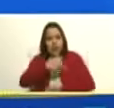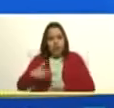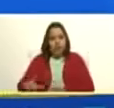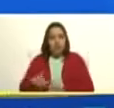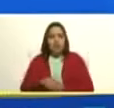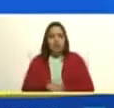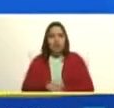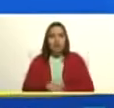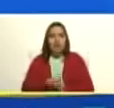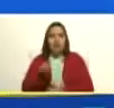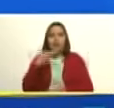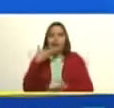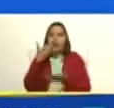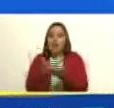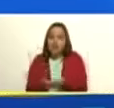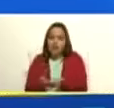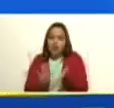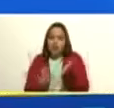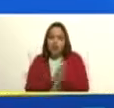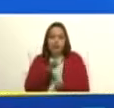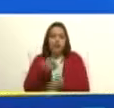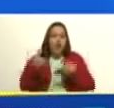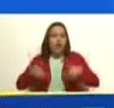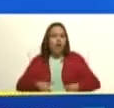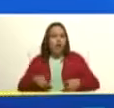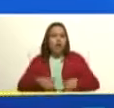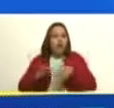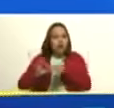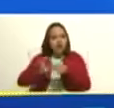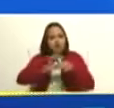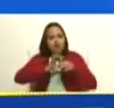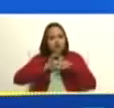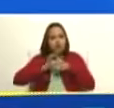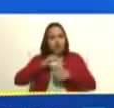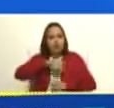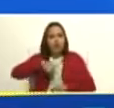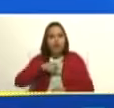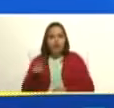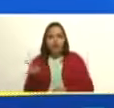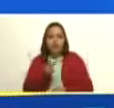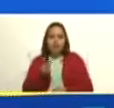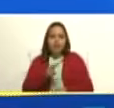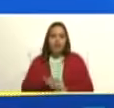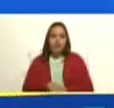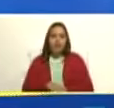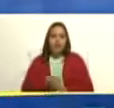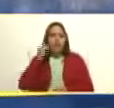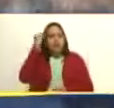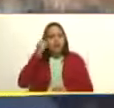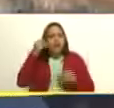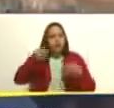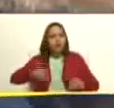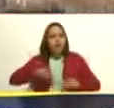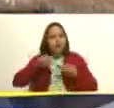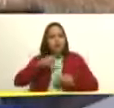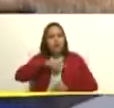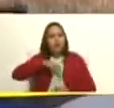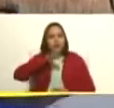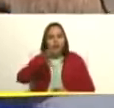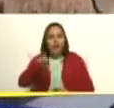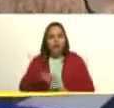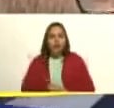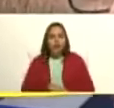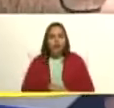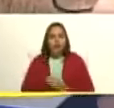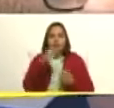nuevamente agradecer lo que ha sido este esfuerzo común por nuestra Venezuela, pensando siempre en nuestro país, desde